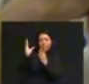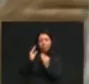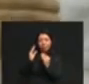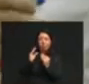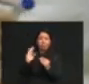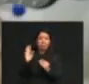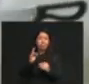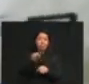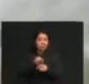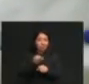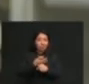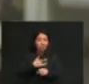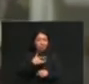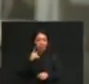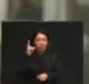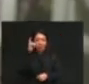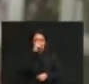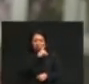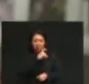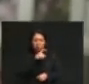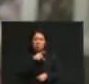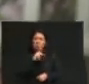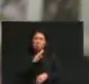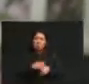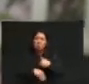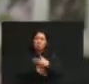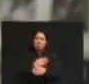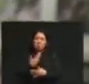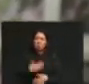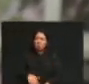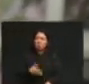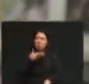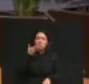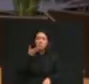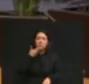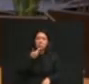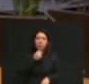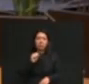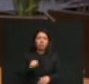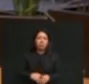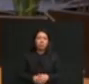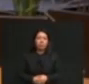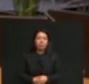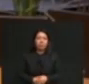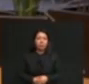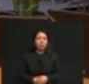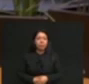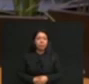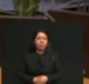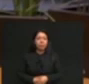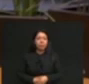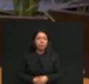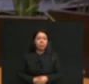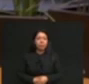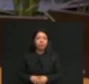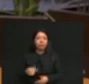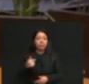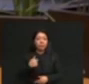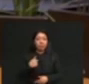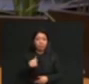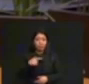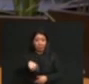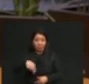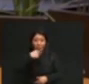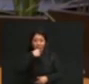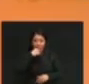nosotros ahorita se nos hacen difíciles, pero llega un punto donde ya los llegamos como a dominar. Yo enseño a los niños